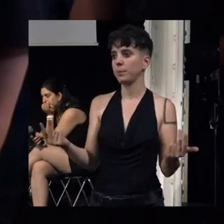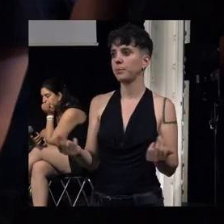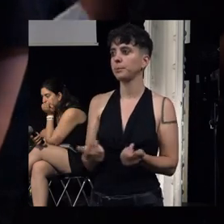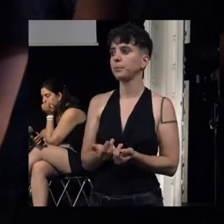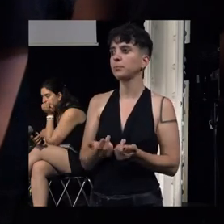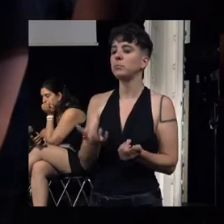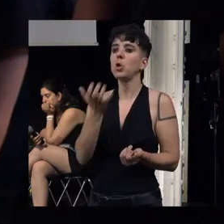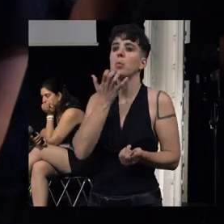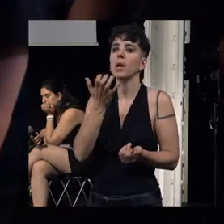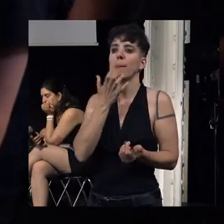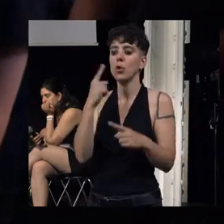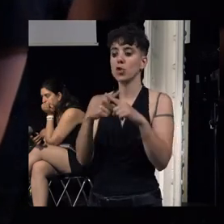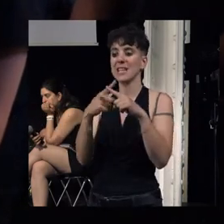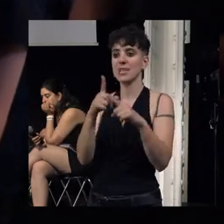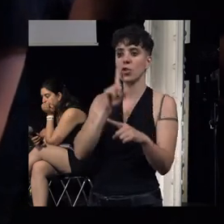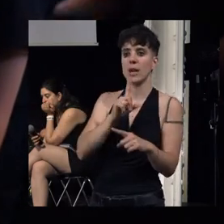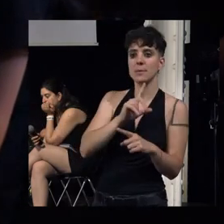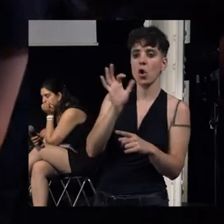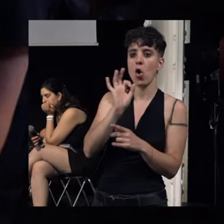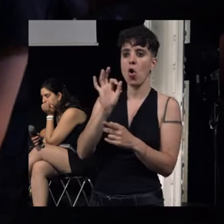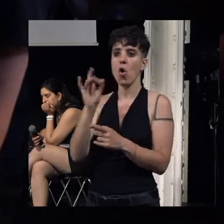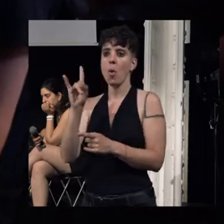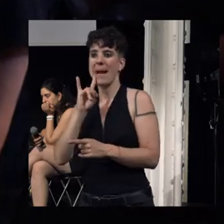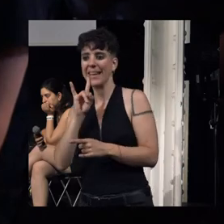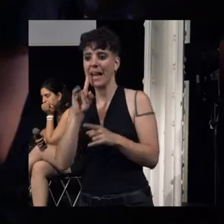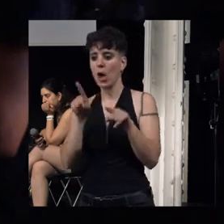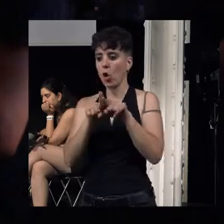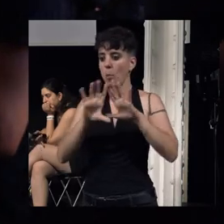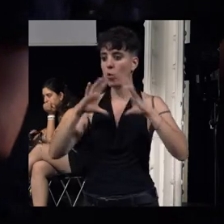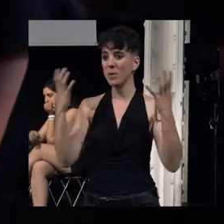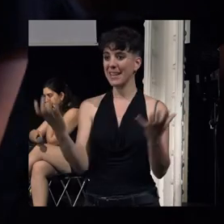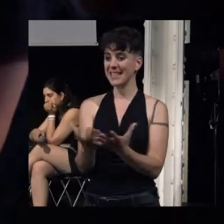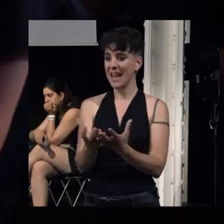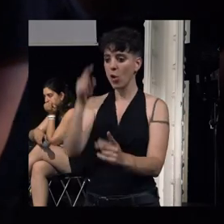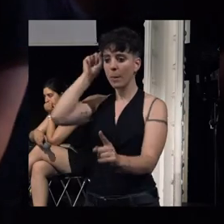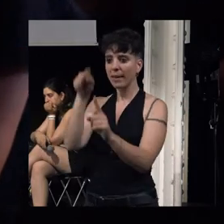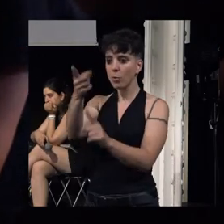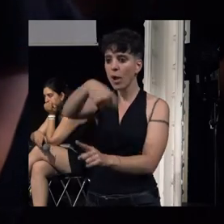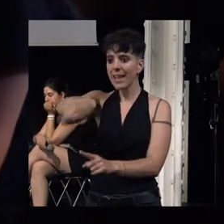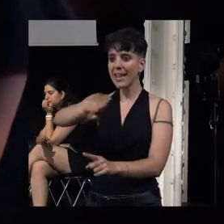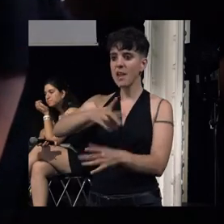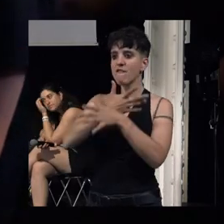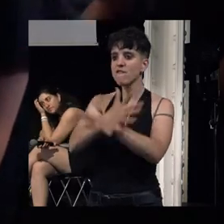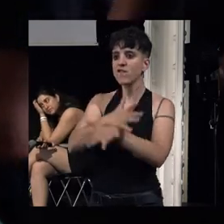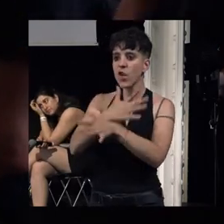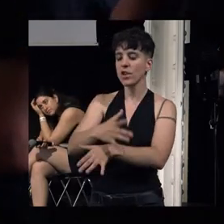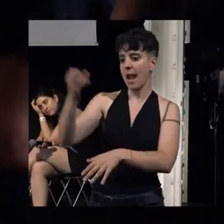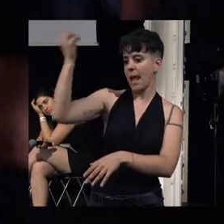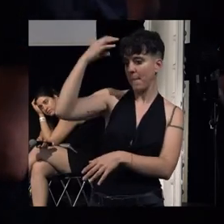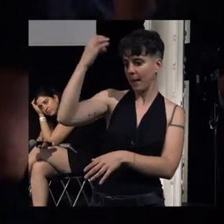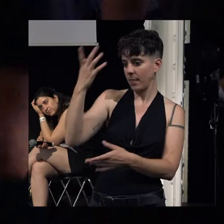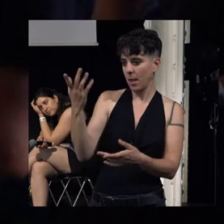sé, el sexo lésbico o marica como universal para que aprendan a follar, o sea, todas las